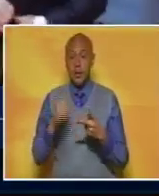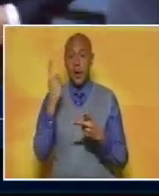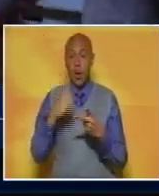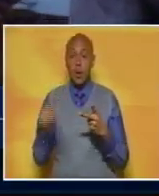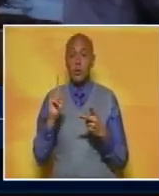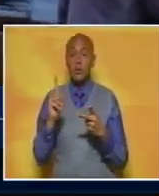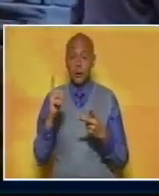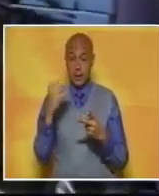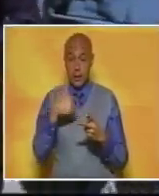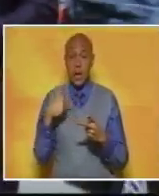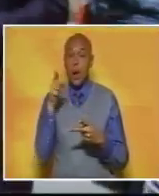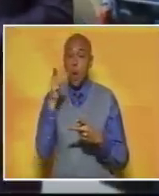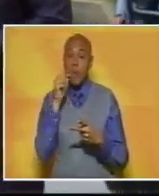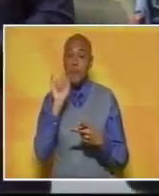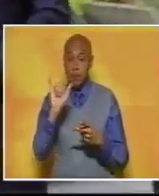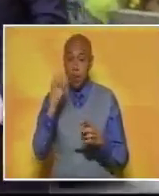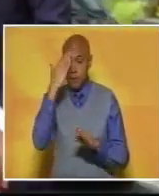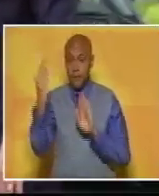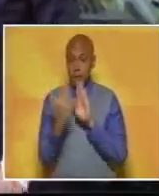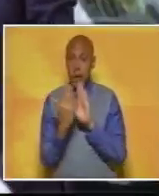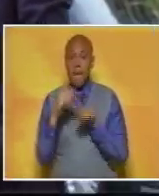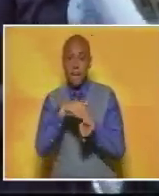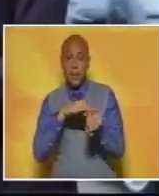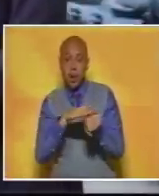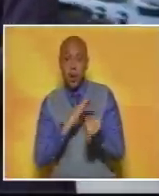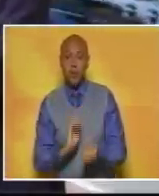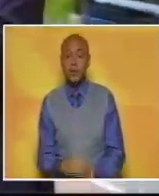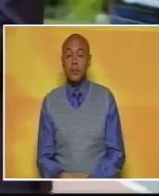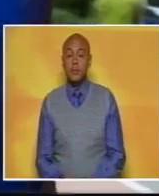se habría disculpado con el rosario.